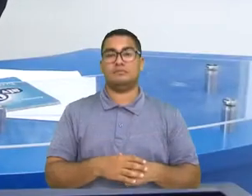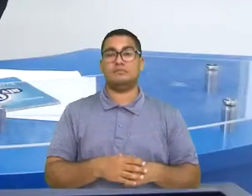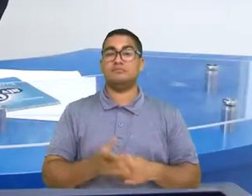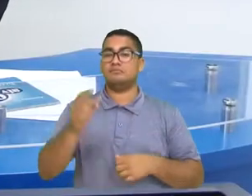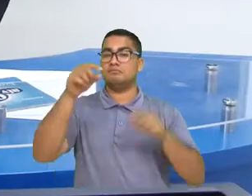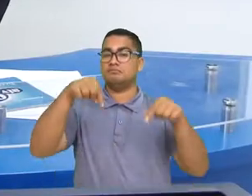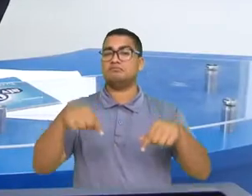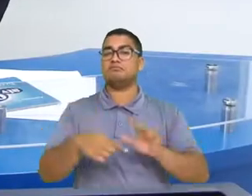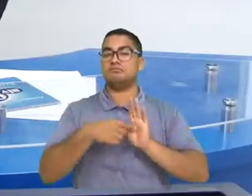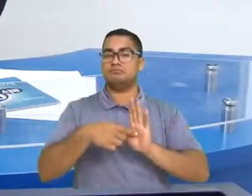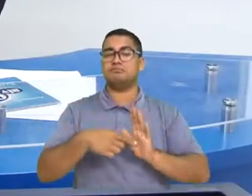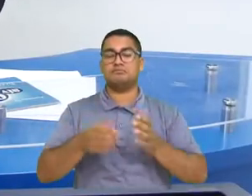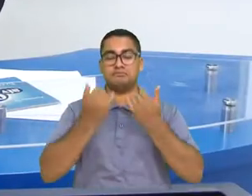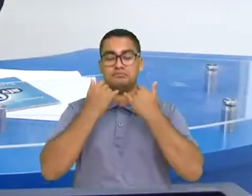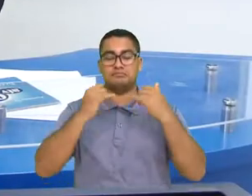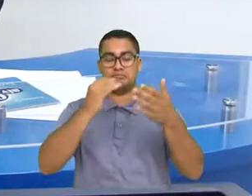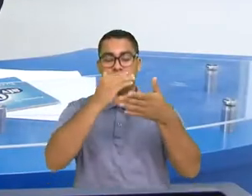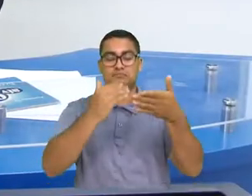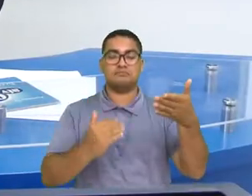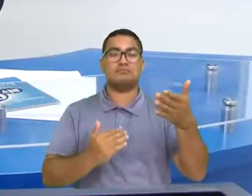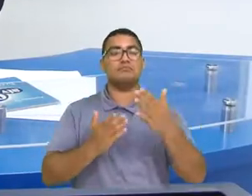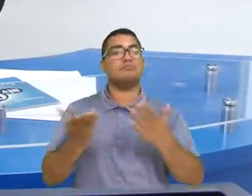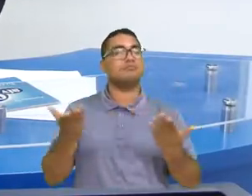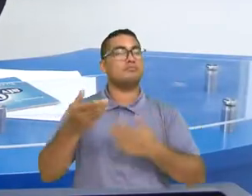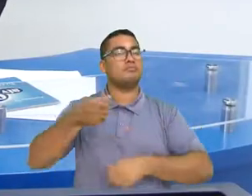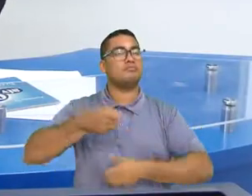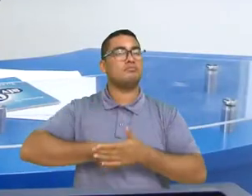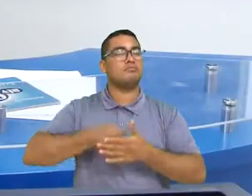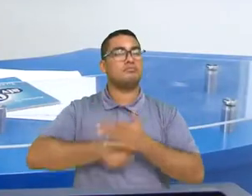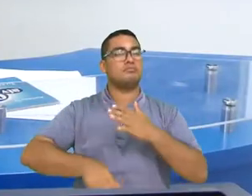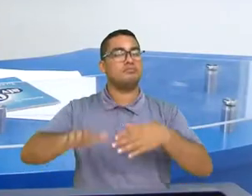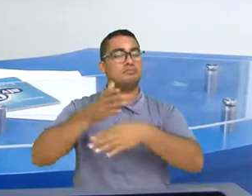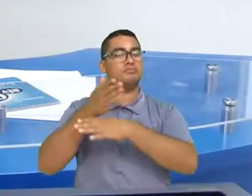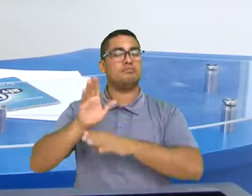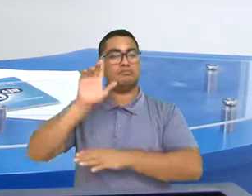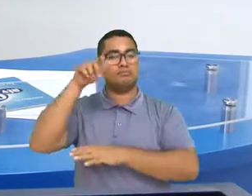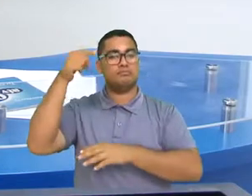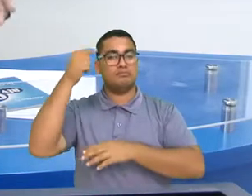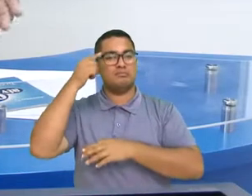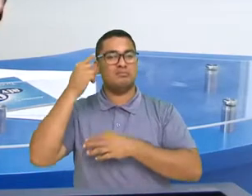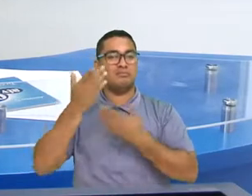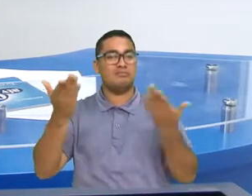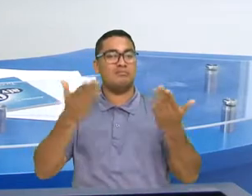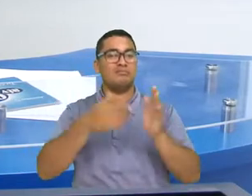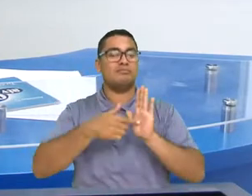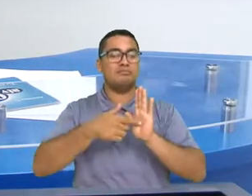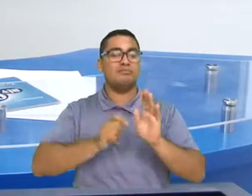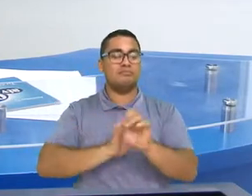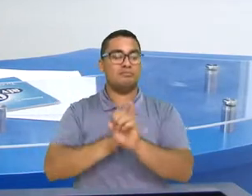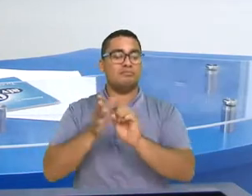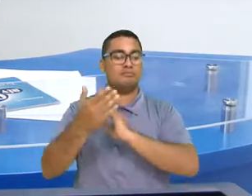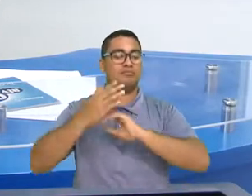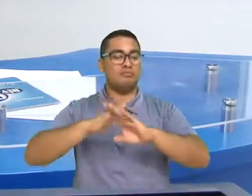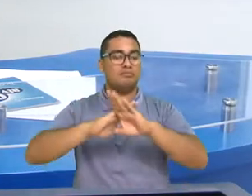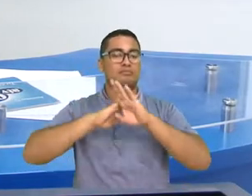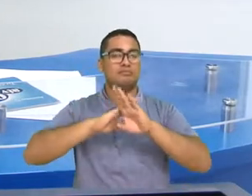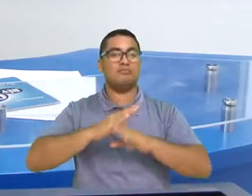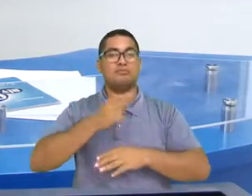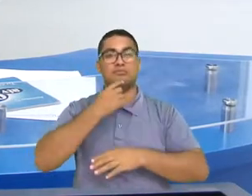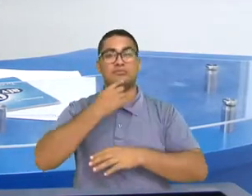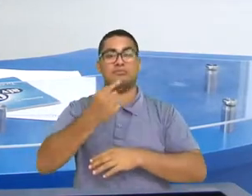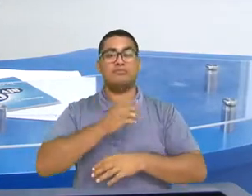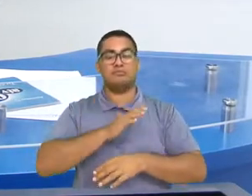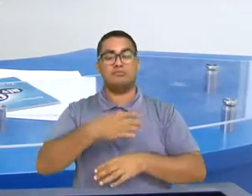Ahora les dejamos un informe sobre los esfuerzos que realizan distintos gobiernos de cara a la contención del COVID-19 en